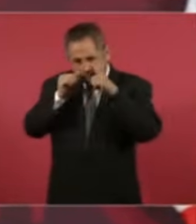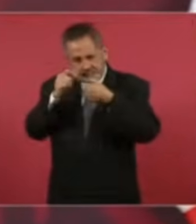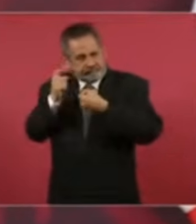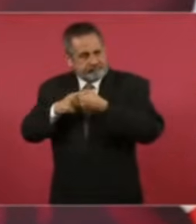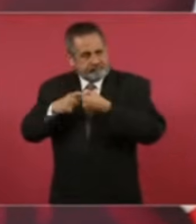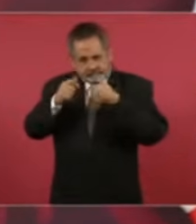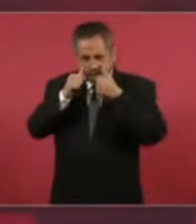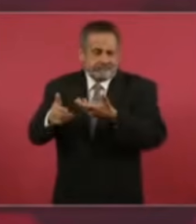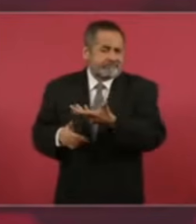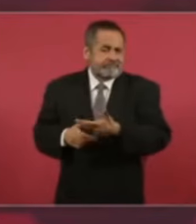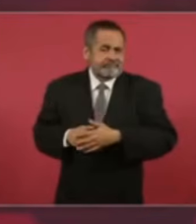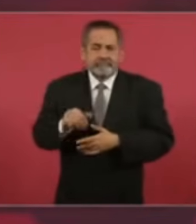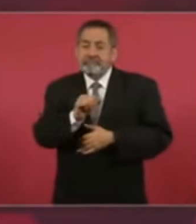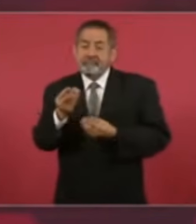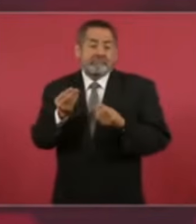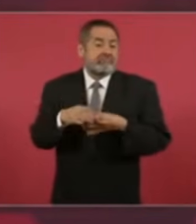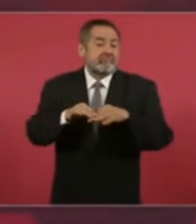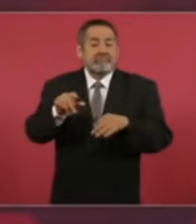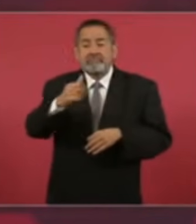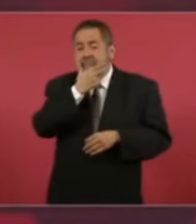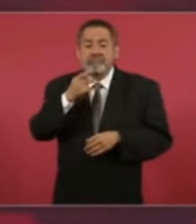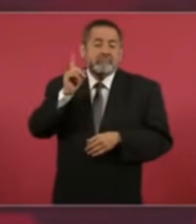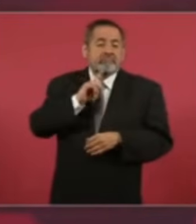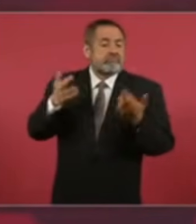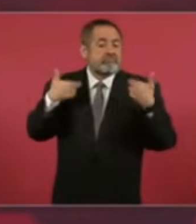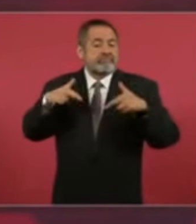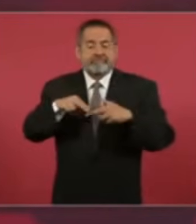del Estado, sobre todo maestras, maestros,